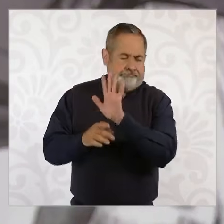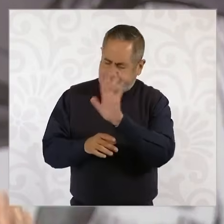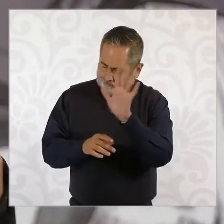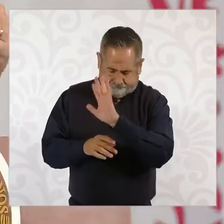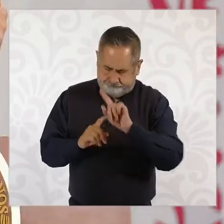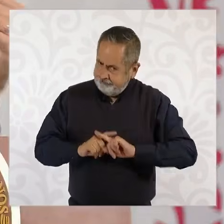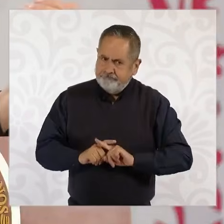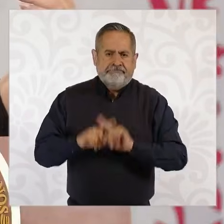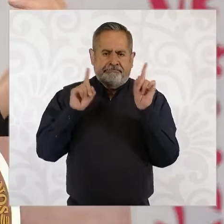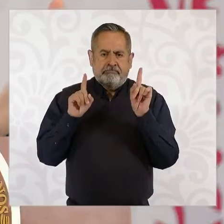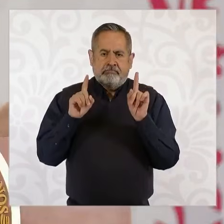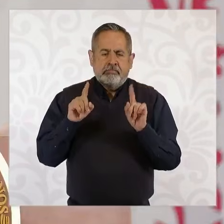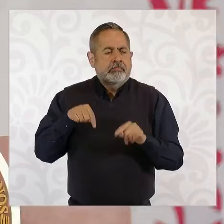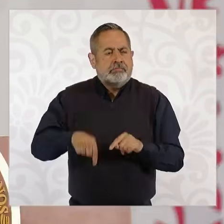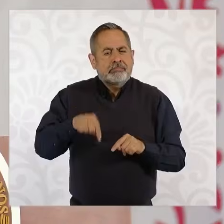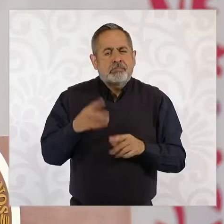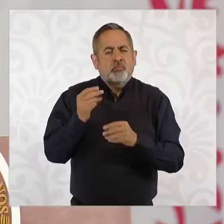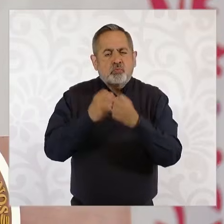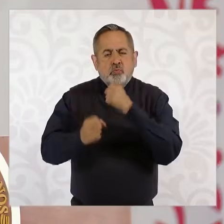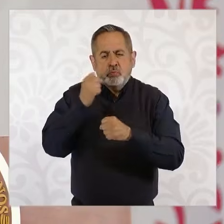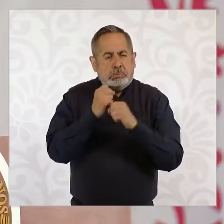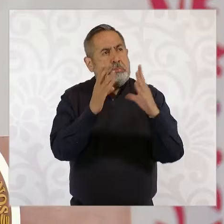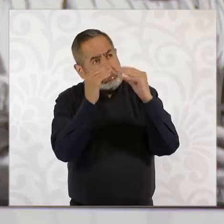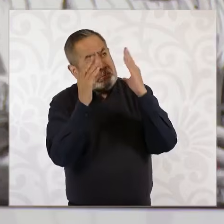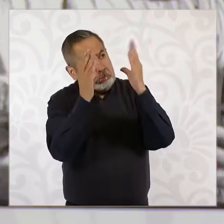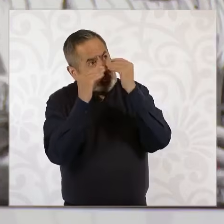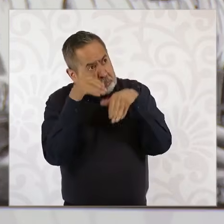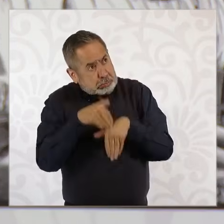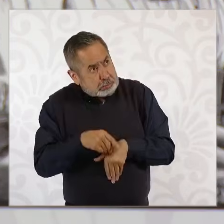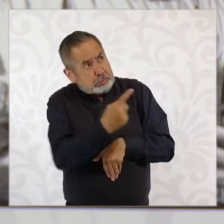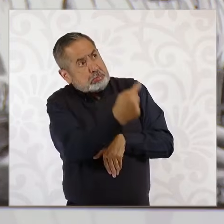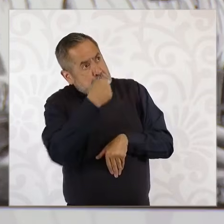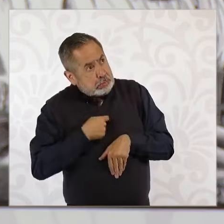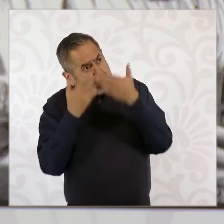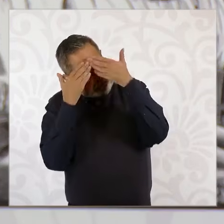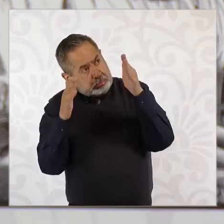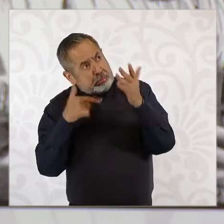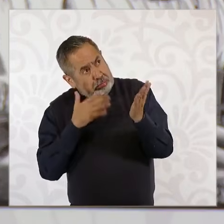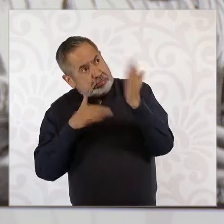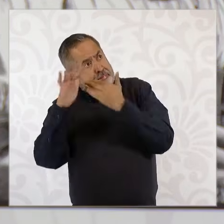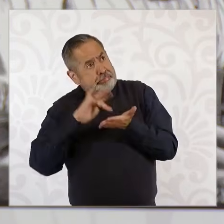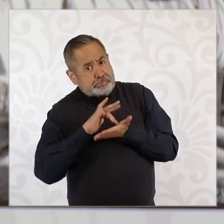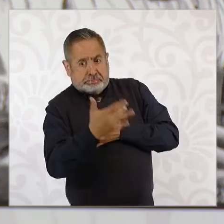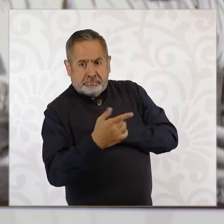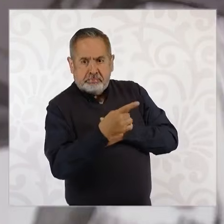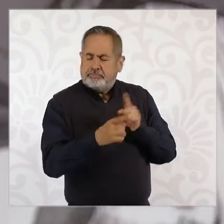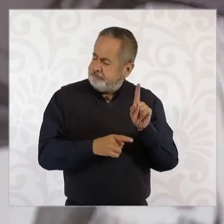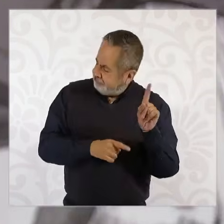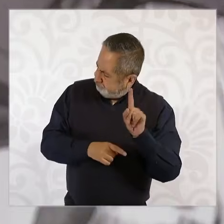a la que durante años se quiso imponer, una visión muy